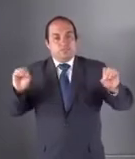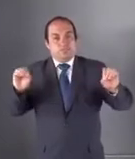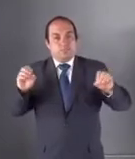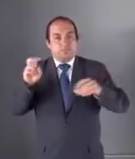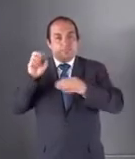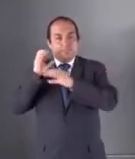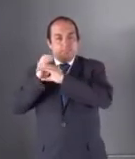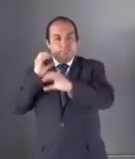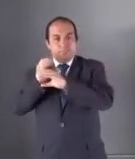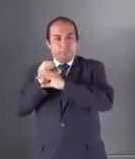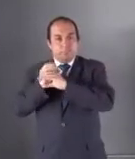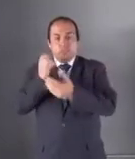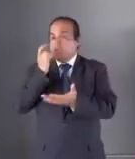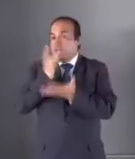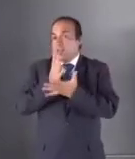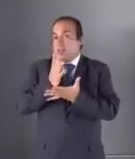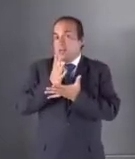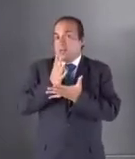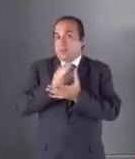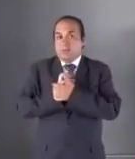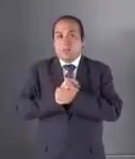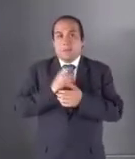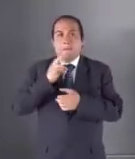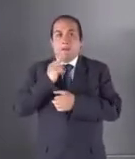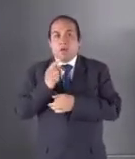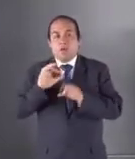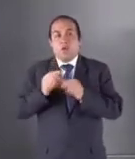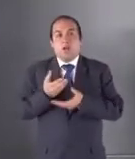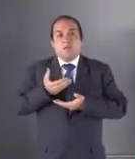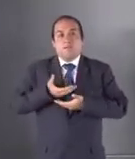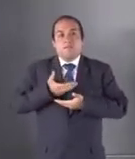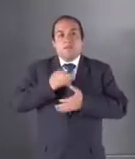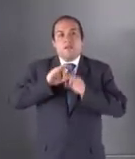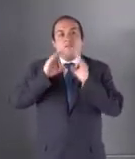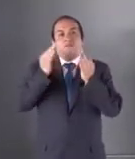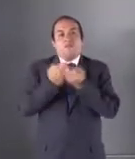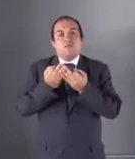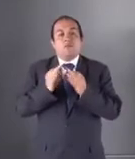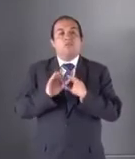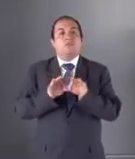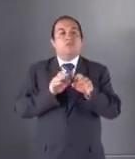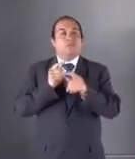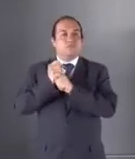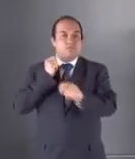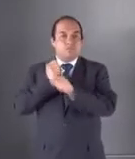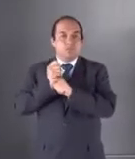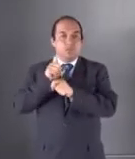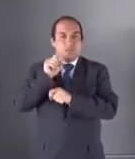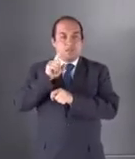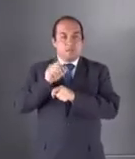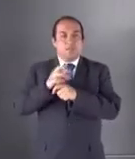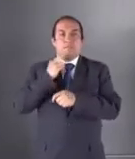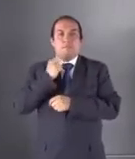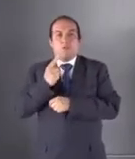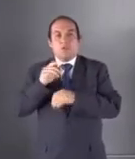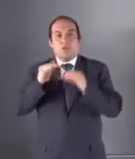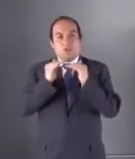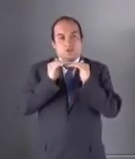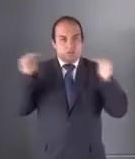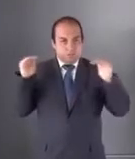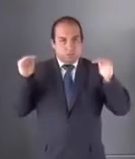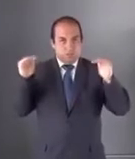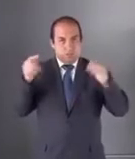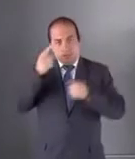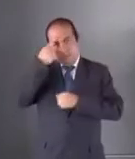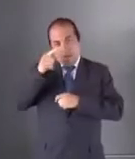la oferta de transporte, sino también enfrentar la desigualdad territorial que existe en nuestra ciudad.